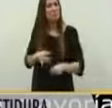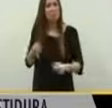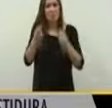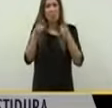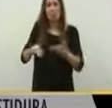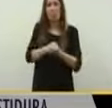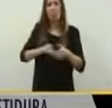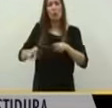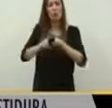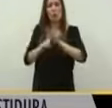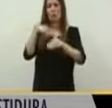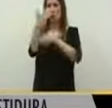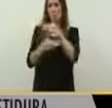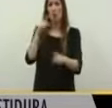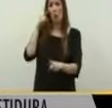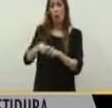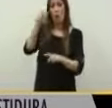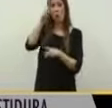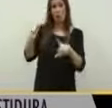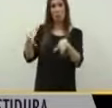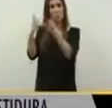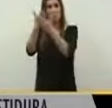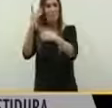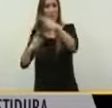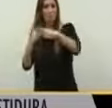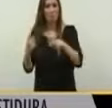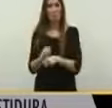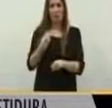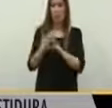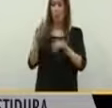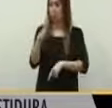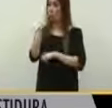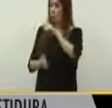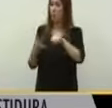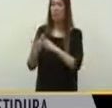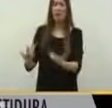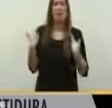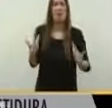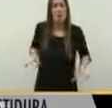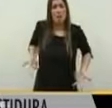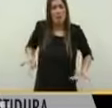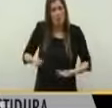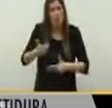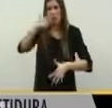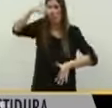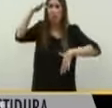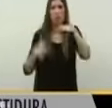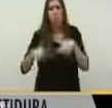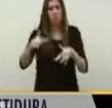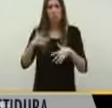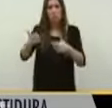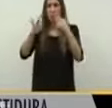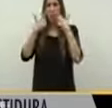a los problemas de la clase media y trabajadora que durante estos últimos 4 años ha sufrido recortes, desigualdad, división